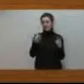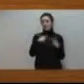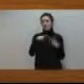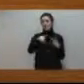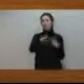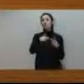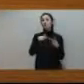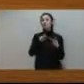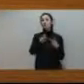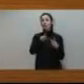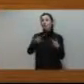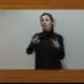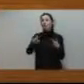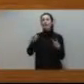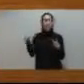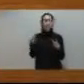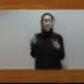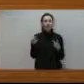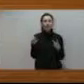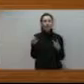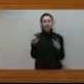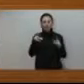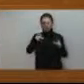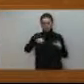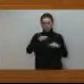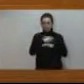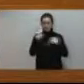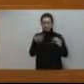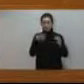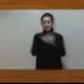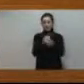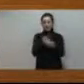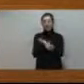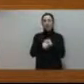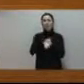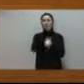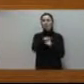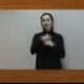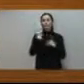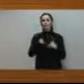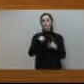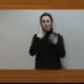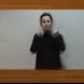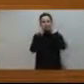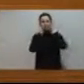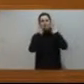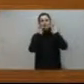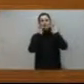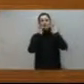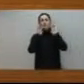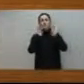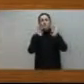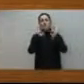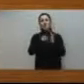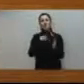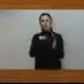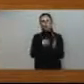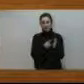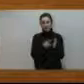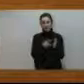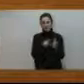en el futuro con la misma, ¿no? Y explicar en esta Cámara hoy lo que va a hacer en el futuro respecto a las anomalías y los delitos